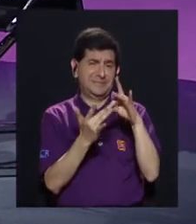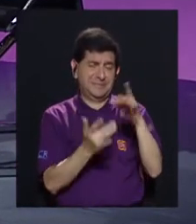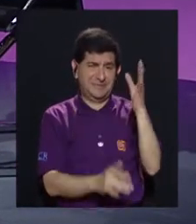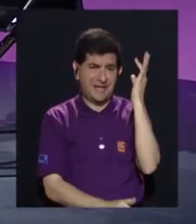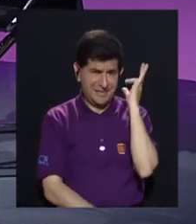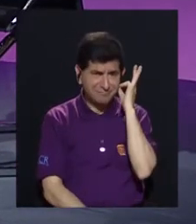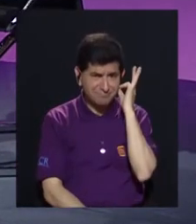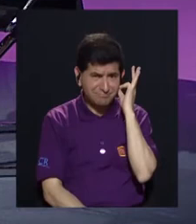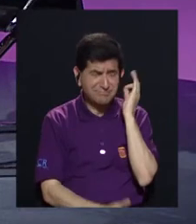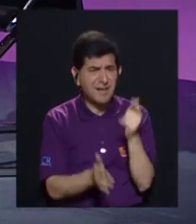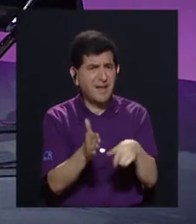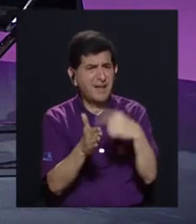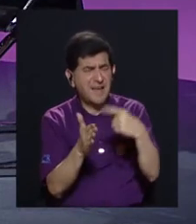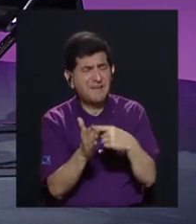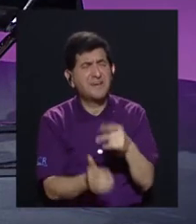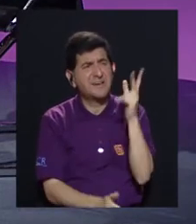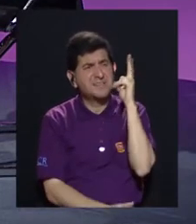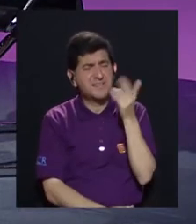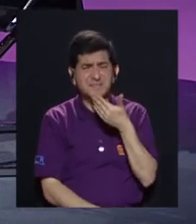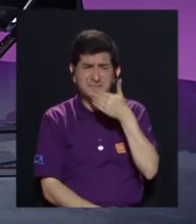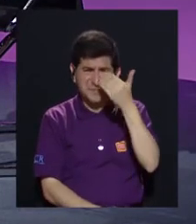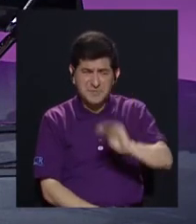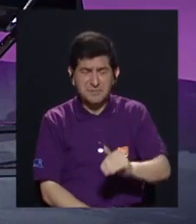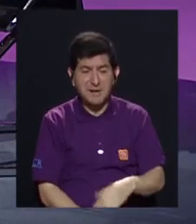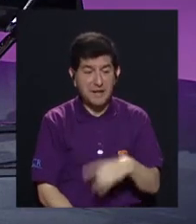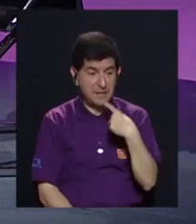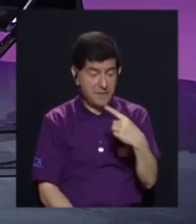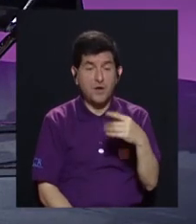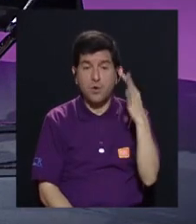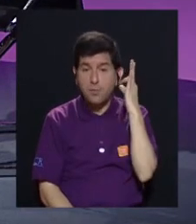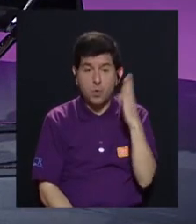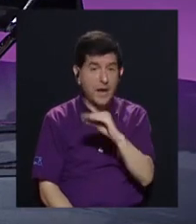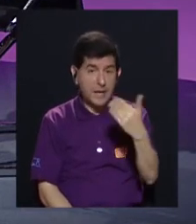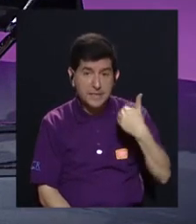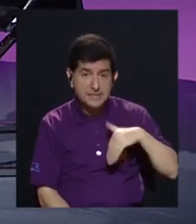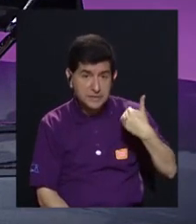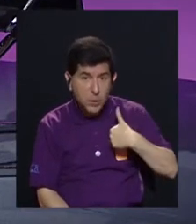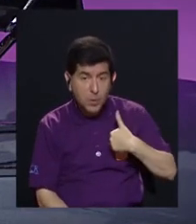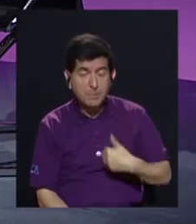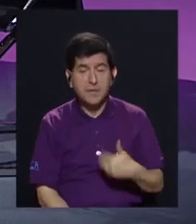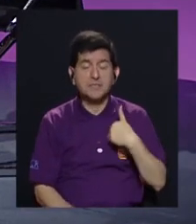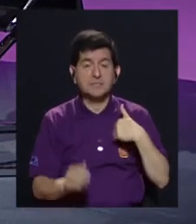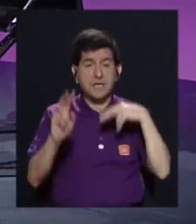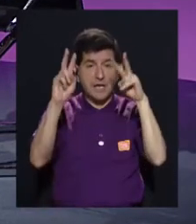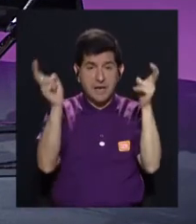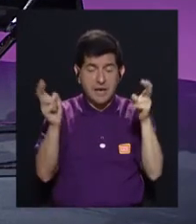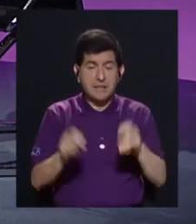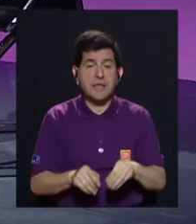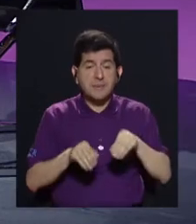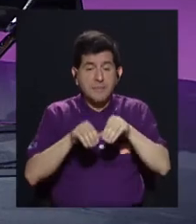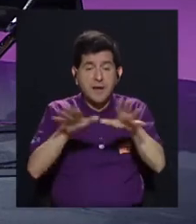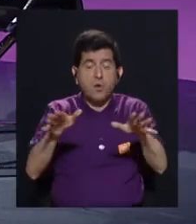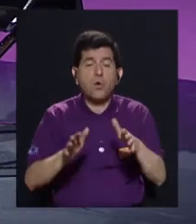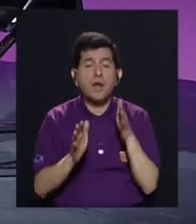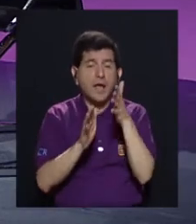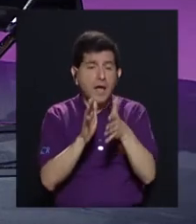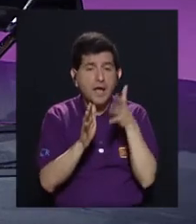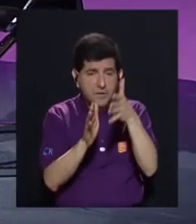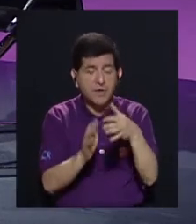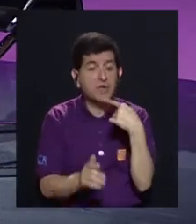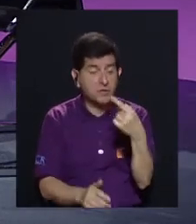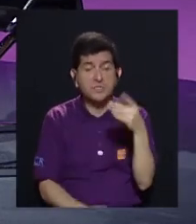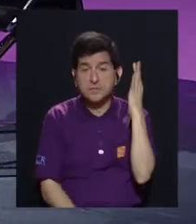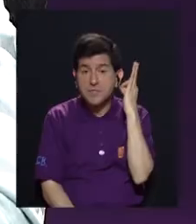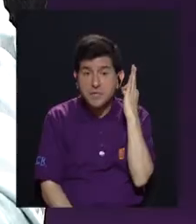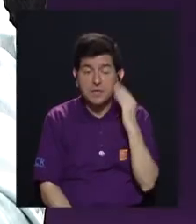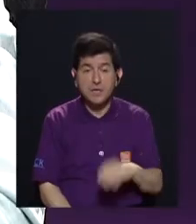mujeres y a veces suena feo porque yo digo que es con las mujeres y con los hombres porque tenemos el tema relativo con las redes de cuido claro que decimos que son con las